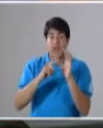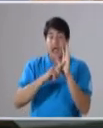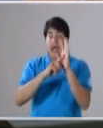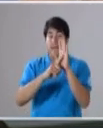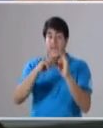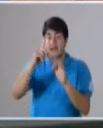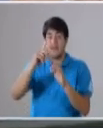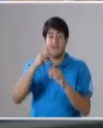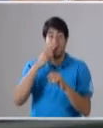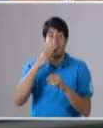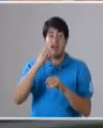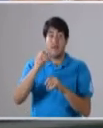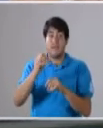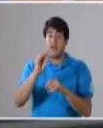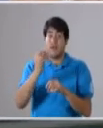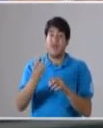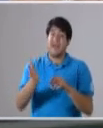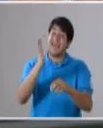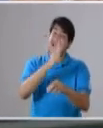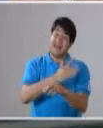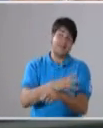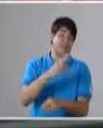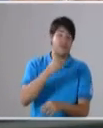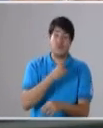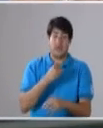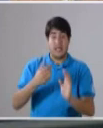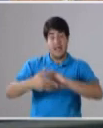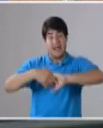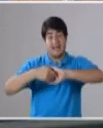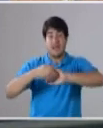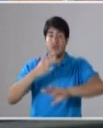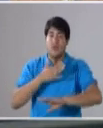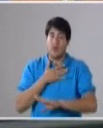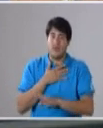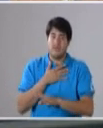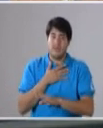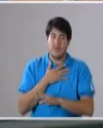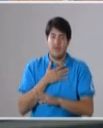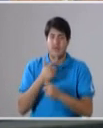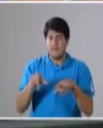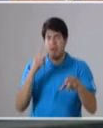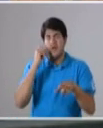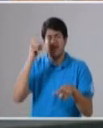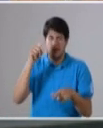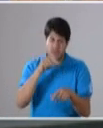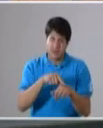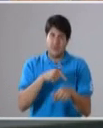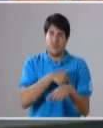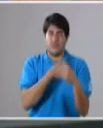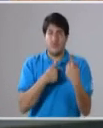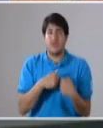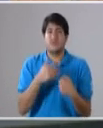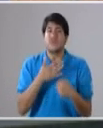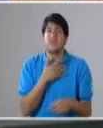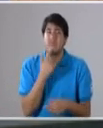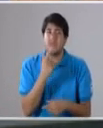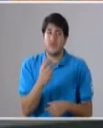principio no me quería ni dar la mano, el pastor de ahí. Pero el Señor le movió su corazón y me dijo, hermano,